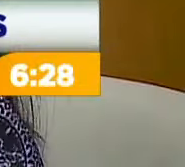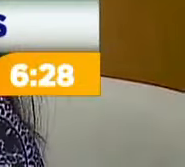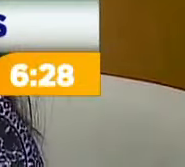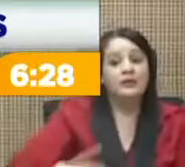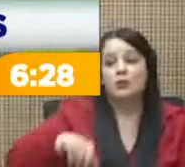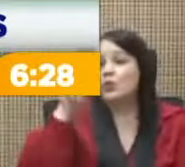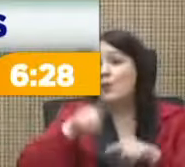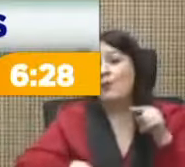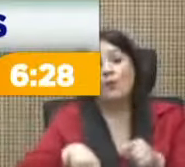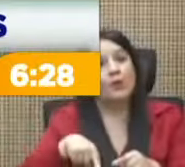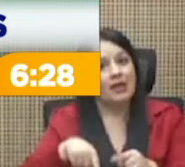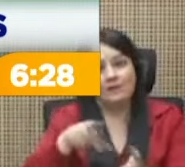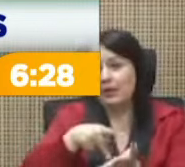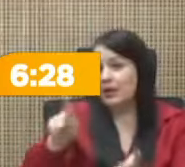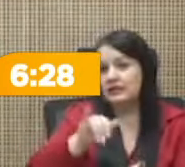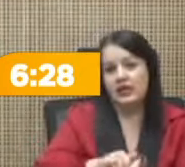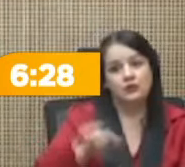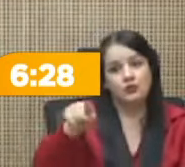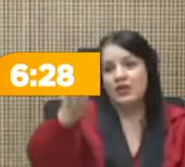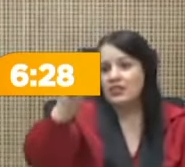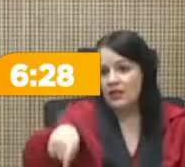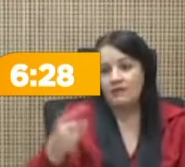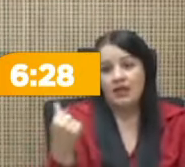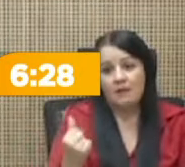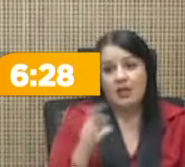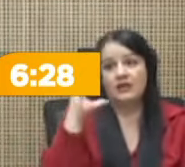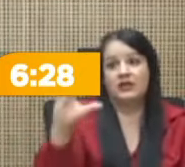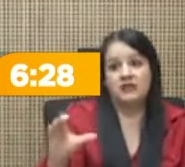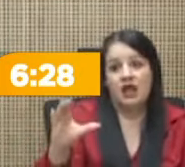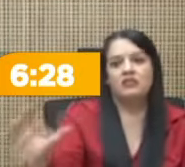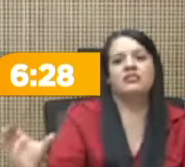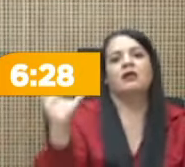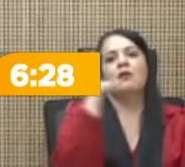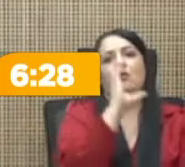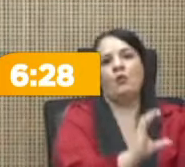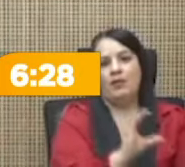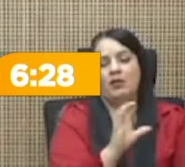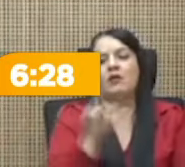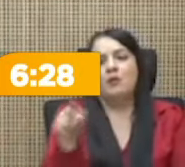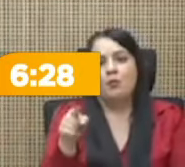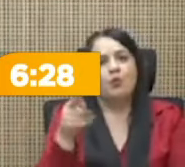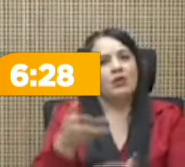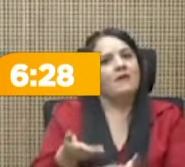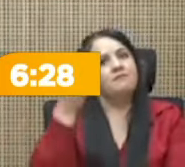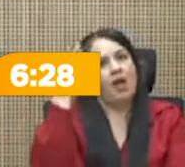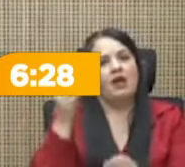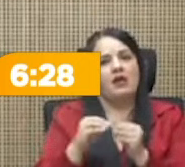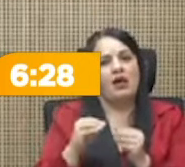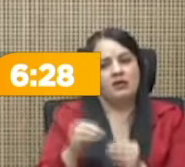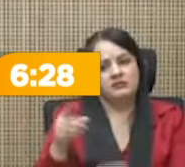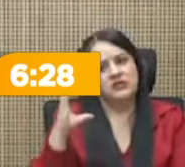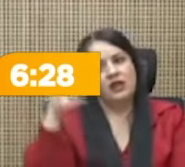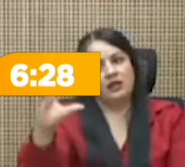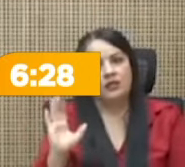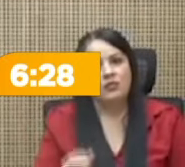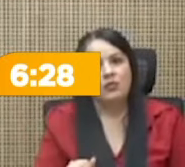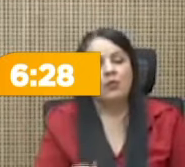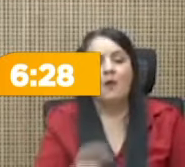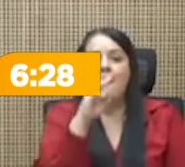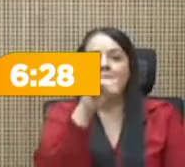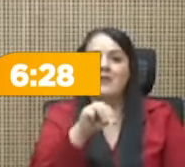ganar eso, claramente, y tiene que devolver la plata. Tiene que devolver la plata que le pagaron de más. ¡Ah, no! Doña Marta